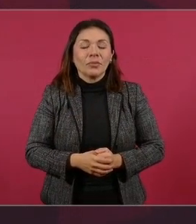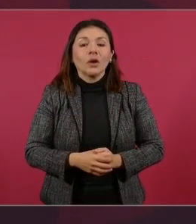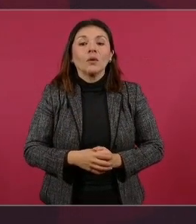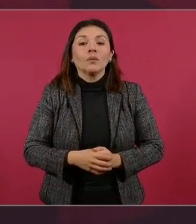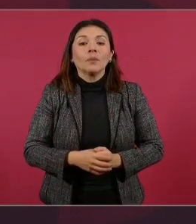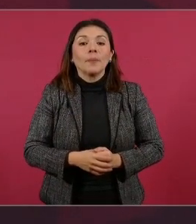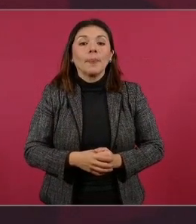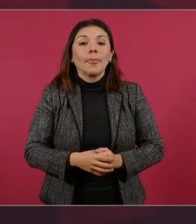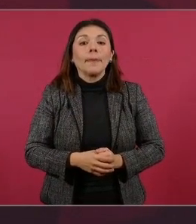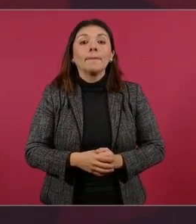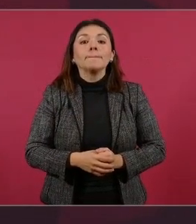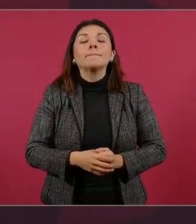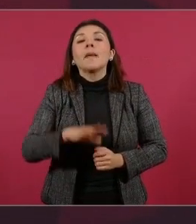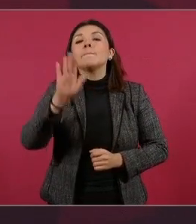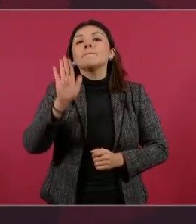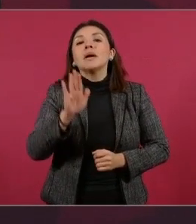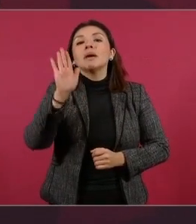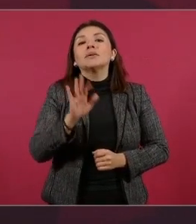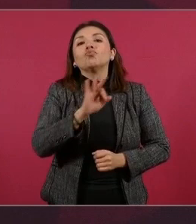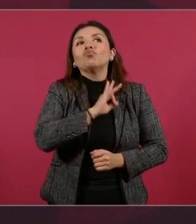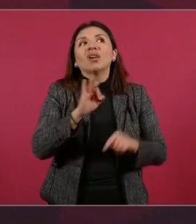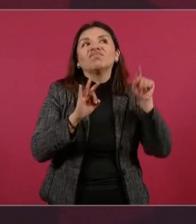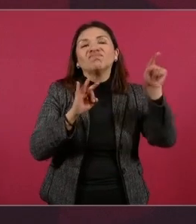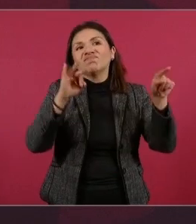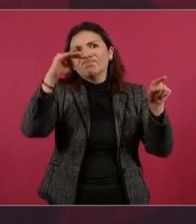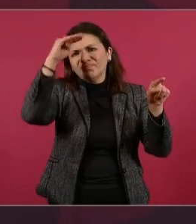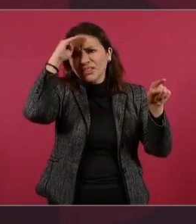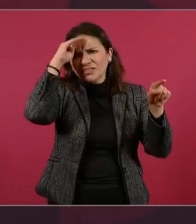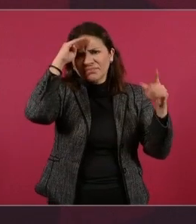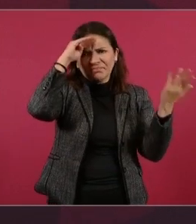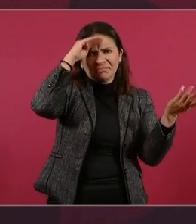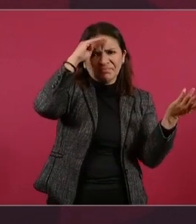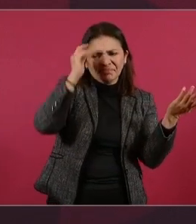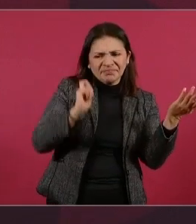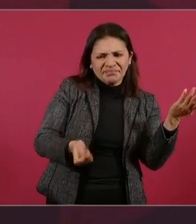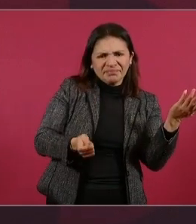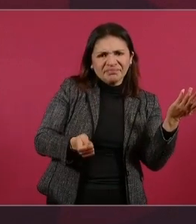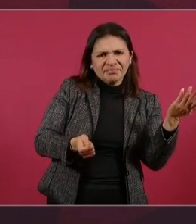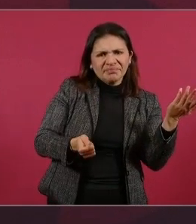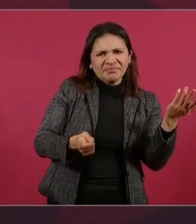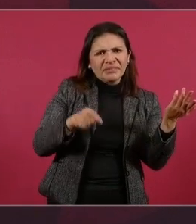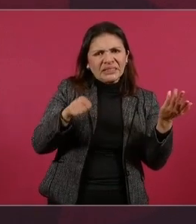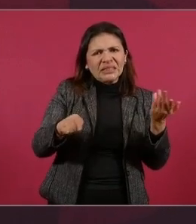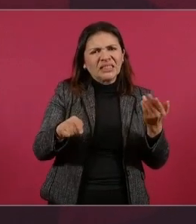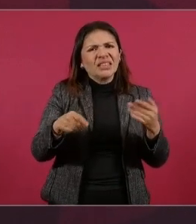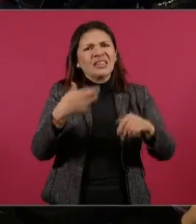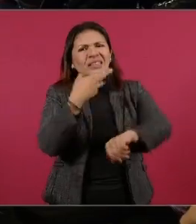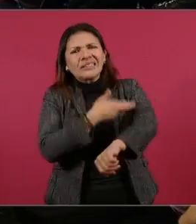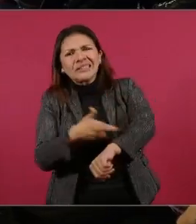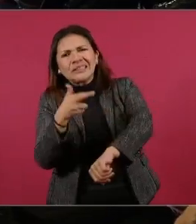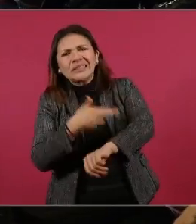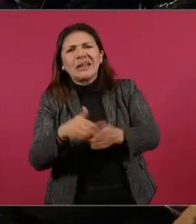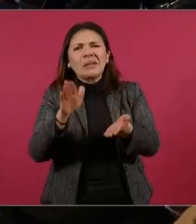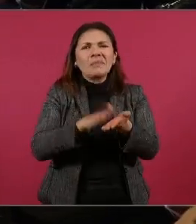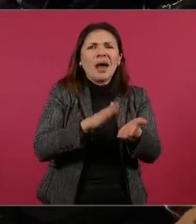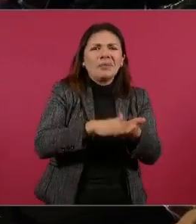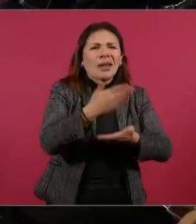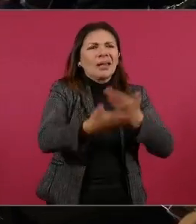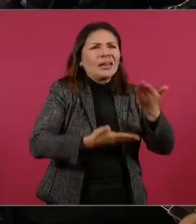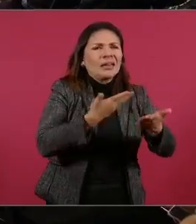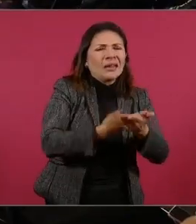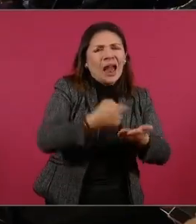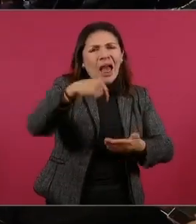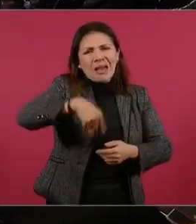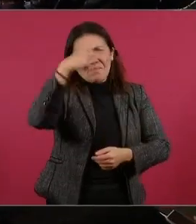porque se puede pensar que es mucha la burocracia